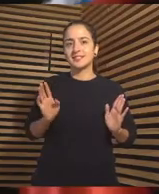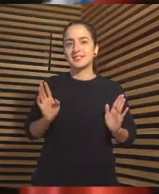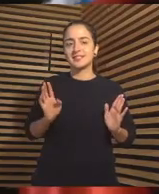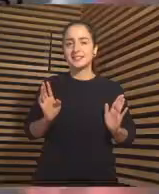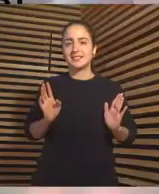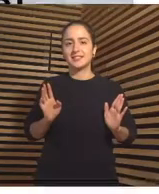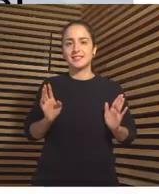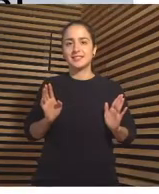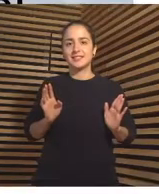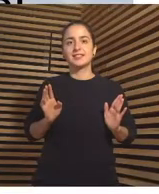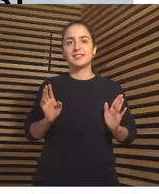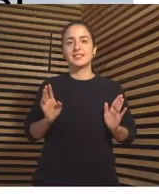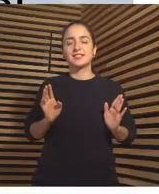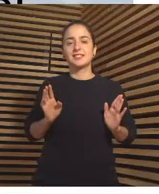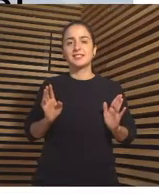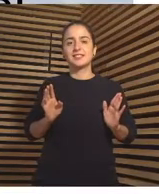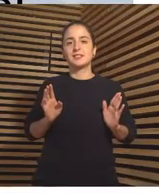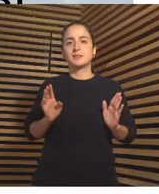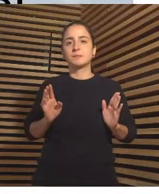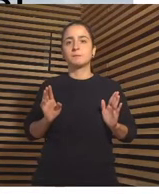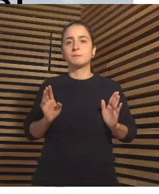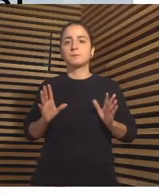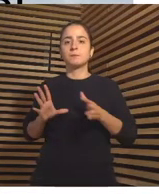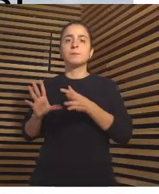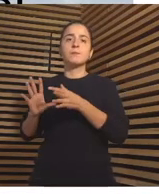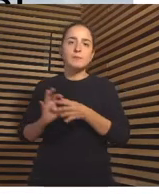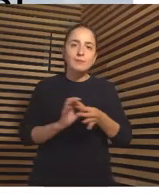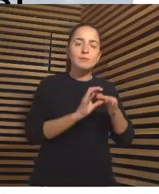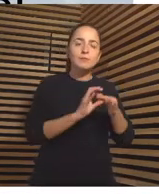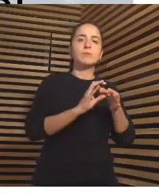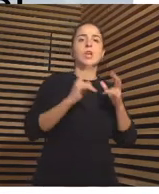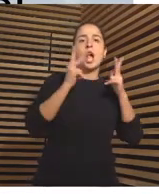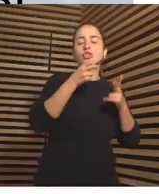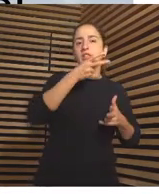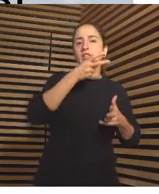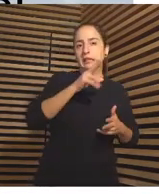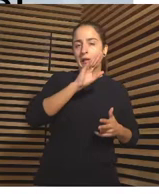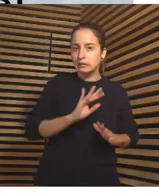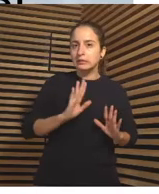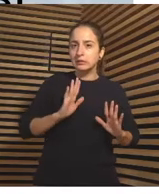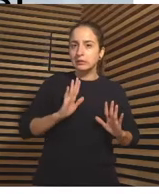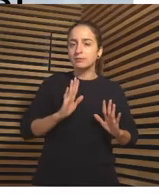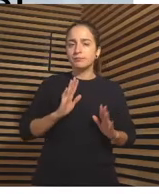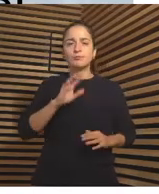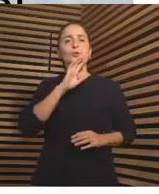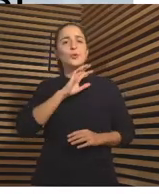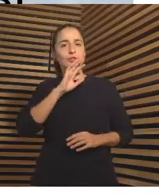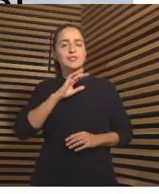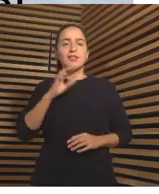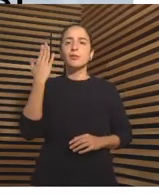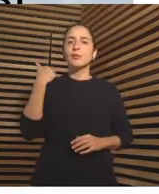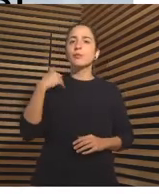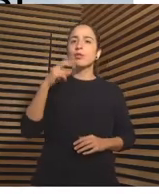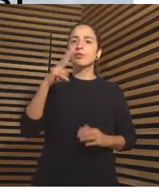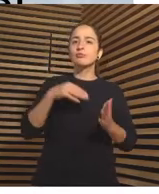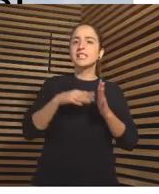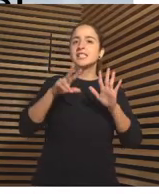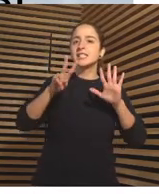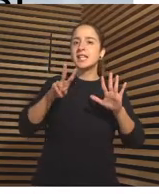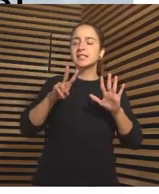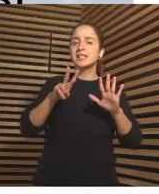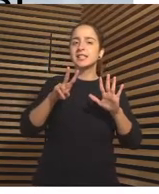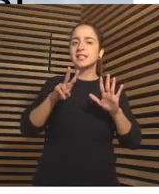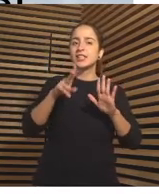Están vinculadas a establecimientos de hostelería, que curiosamente en la ordenanza de 2007 se evita